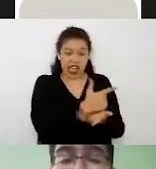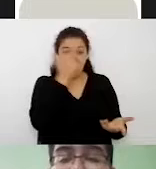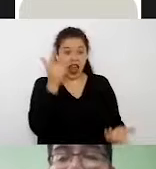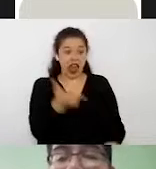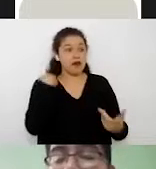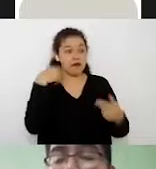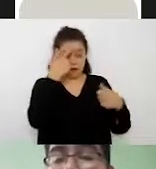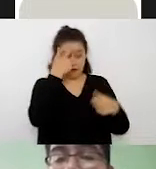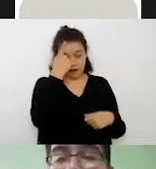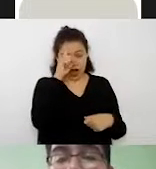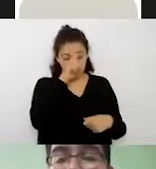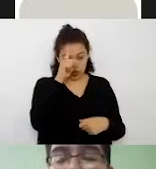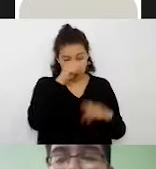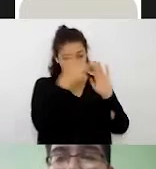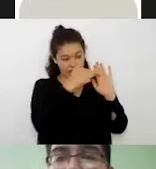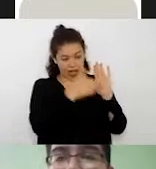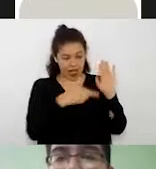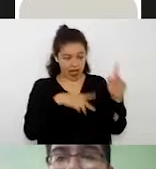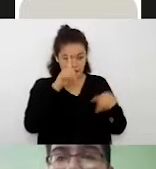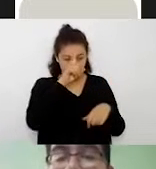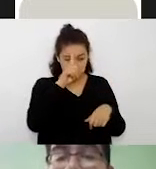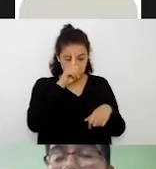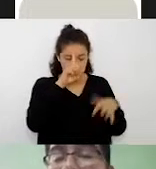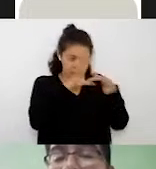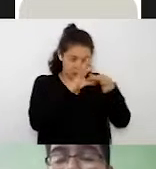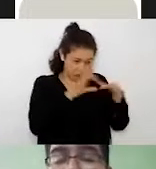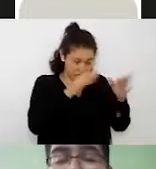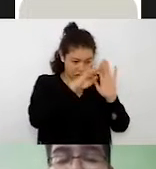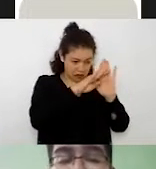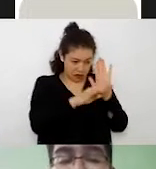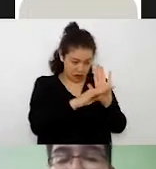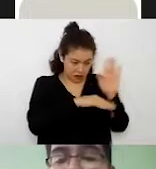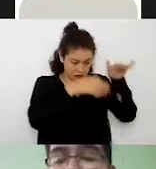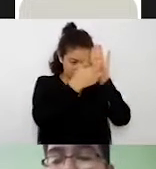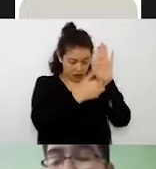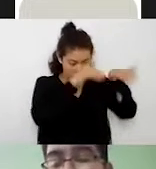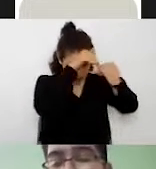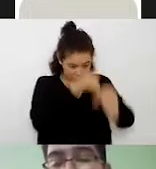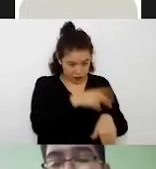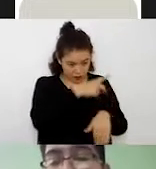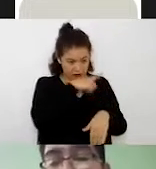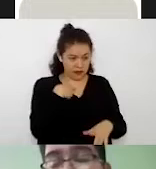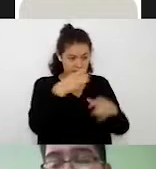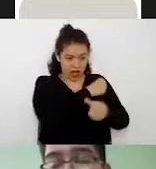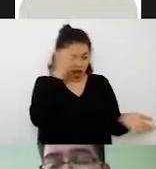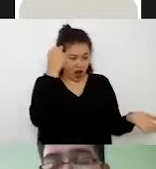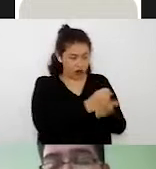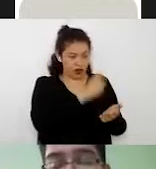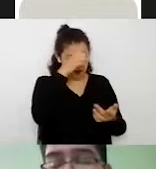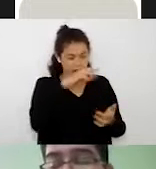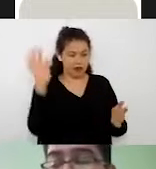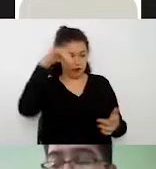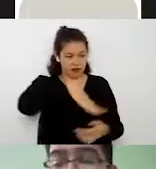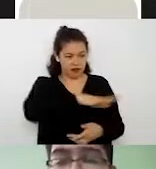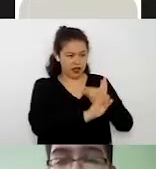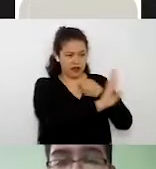hacia las recomendaciones o hacia los protocolos que habría que seguir en caso de que hubiera un maremoto o un tsunami.